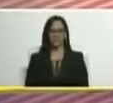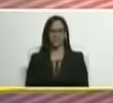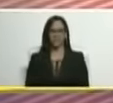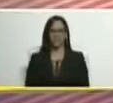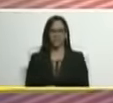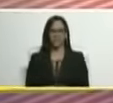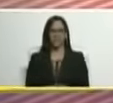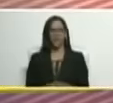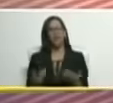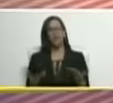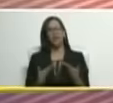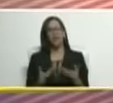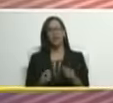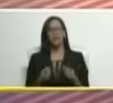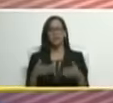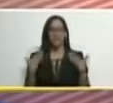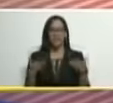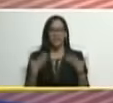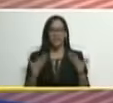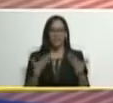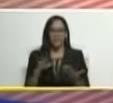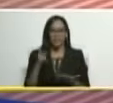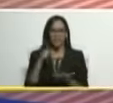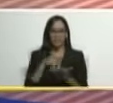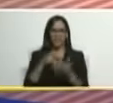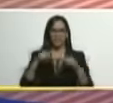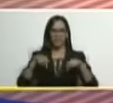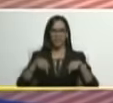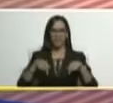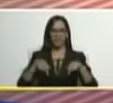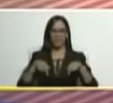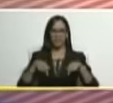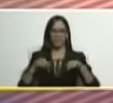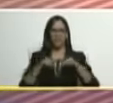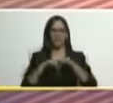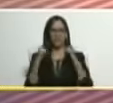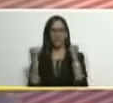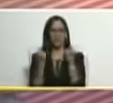Me da mucha alegría estar acá en el Salón